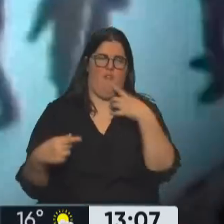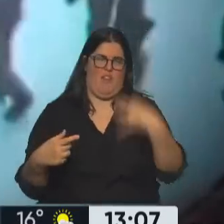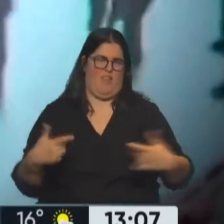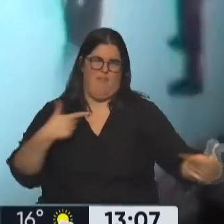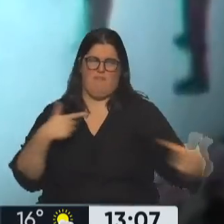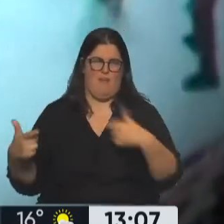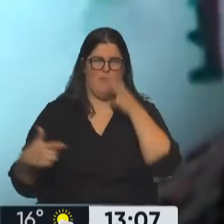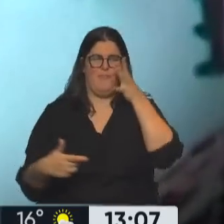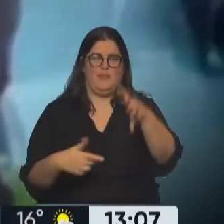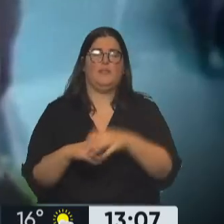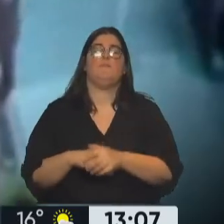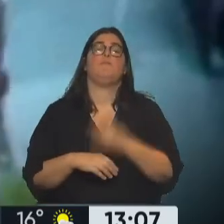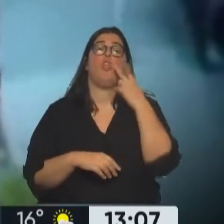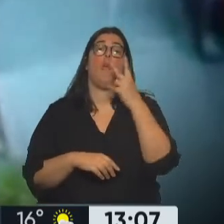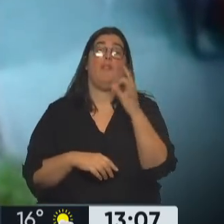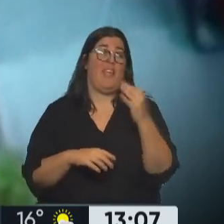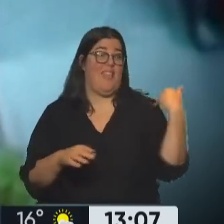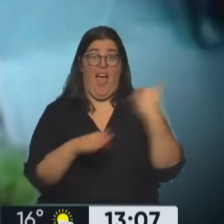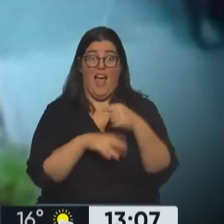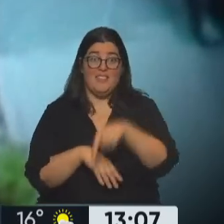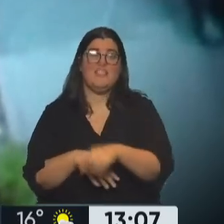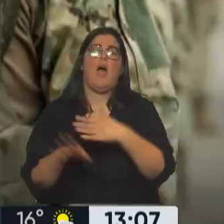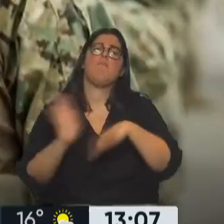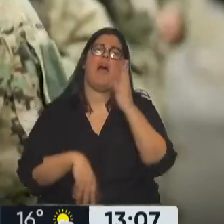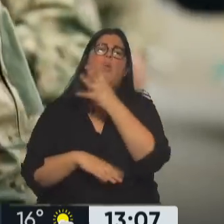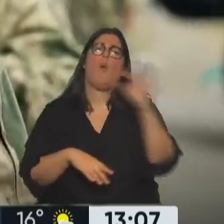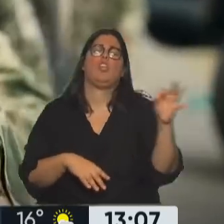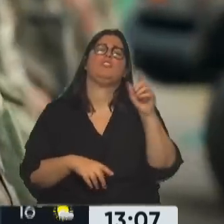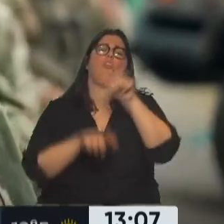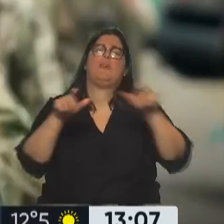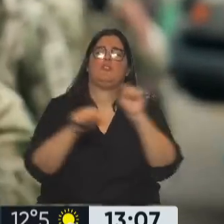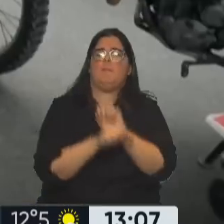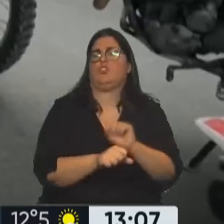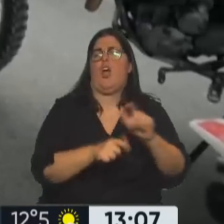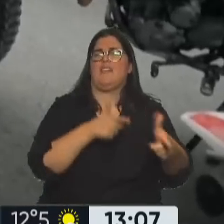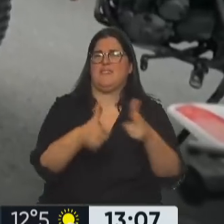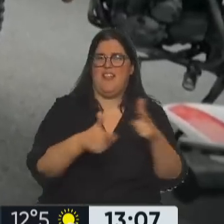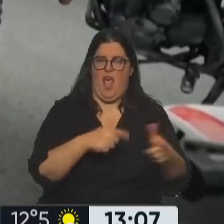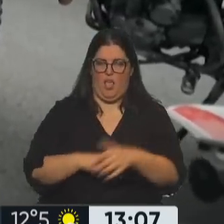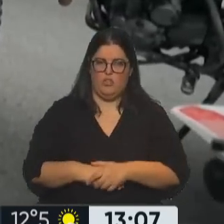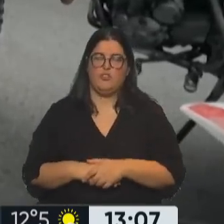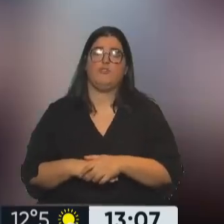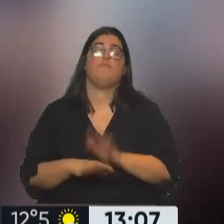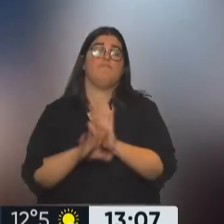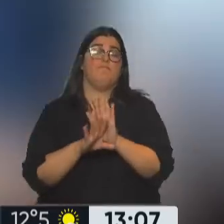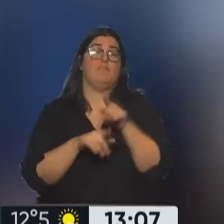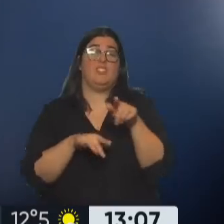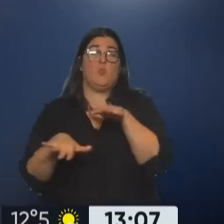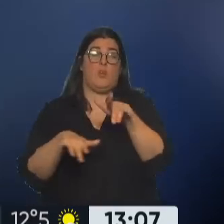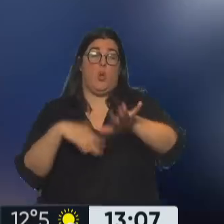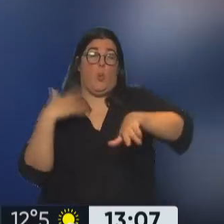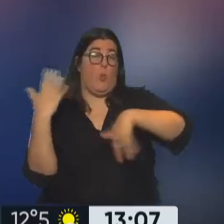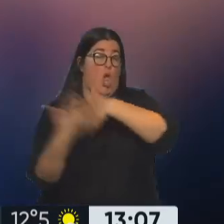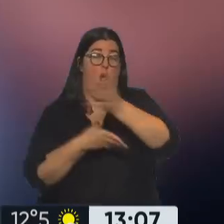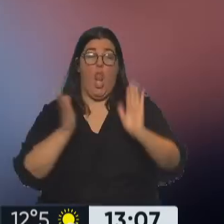hasta hoy, más de 400 reclusos fueron asesinados. En el proceso político, esta espiral violenta se cristalizó